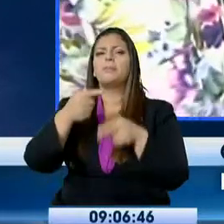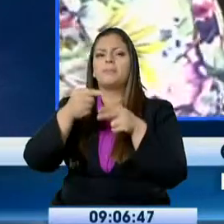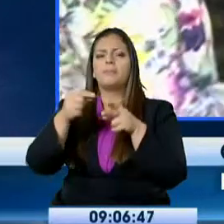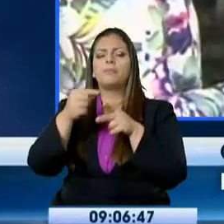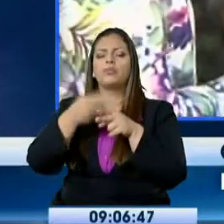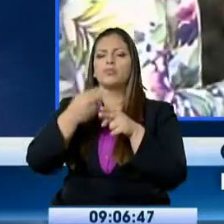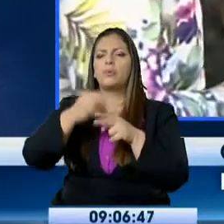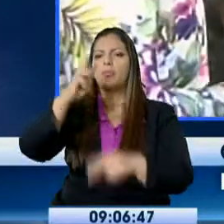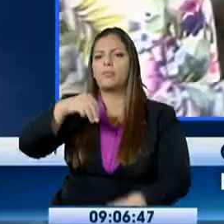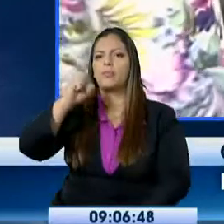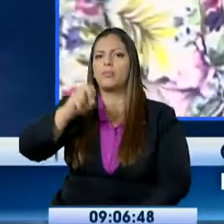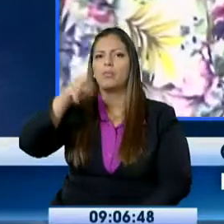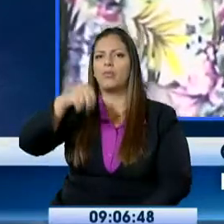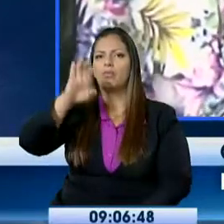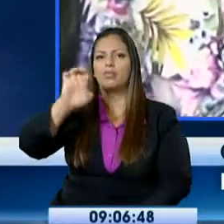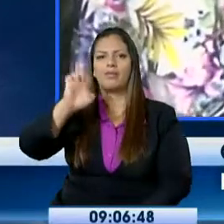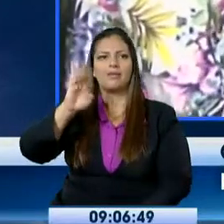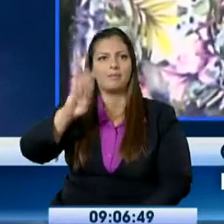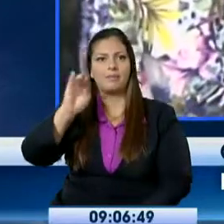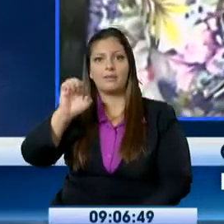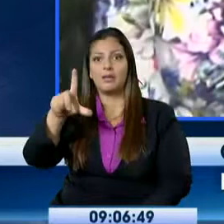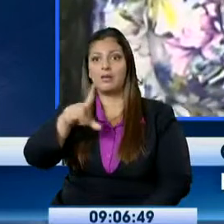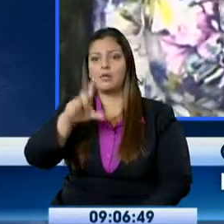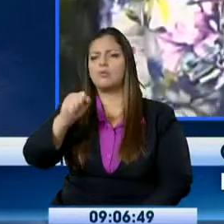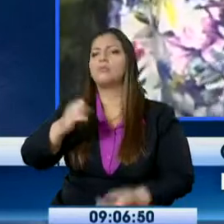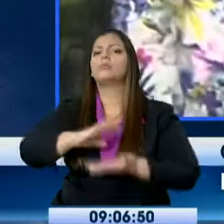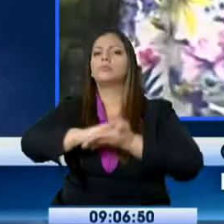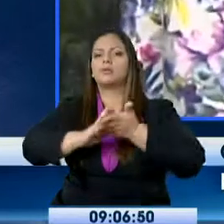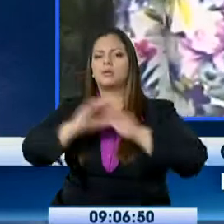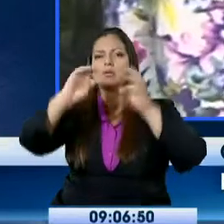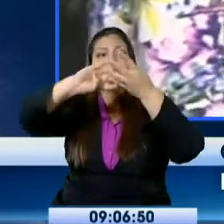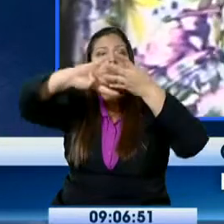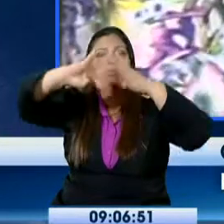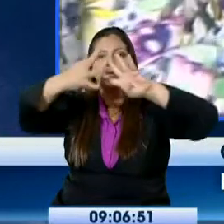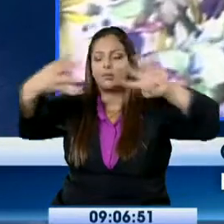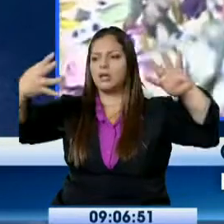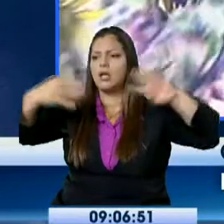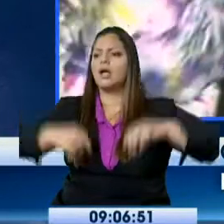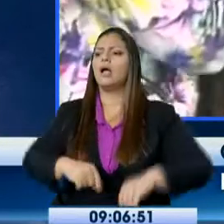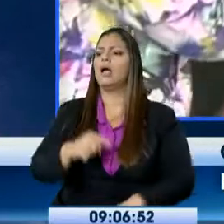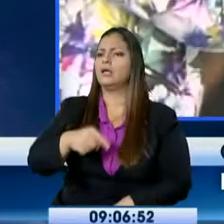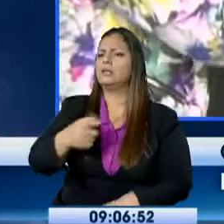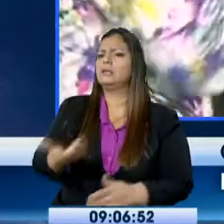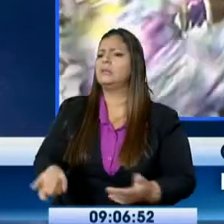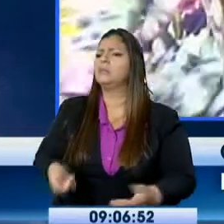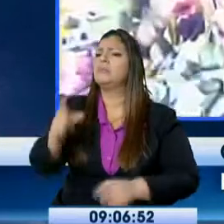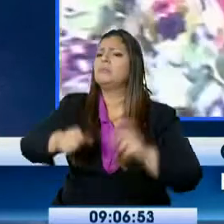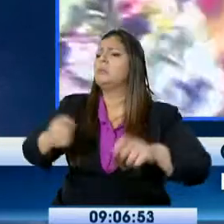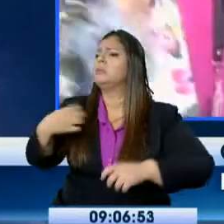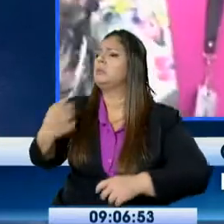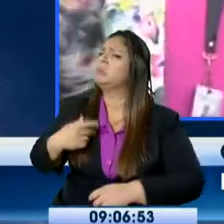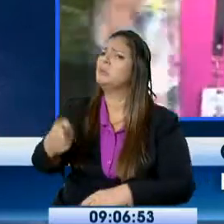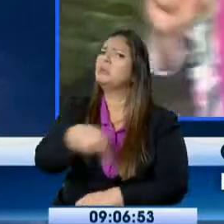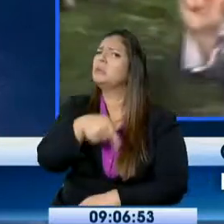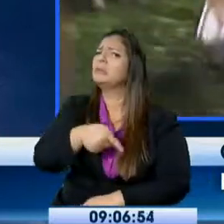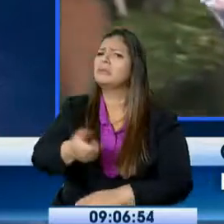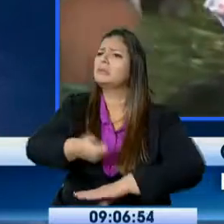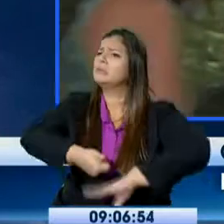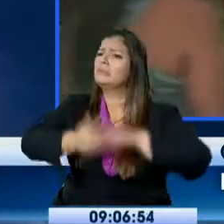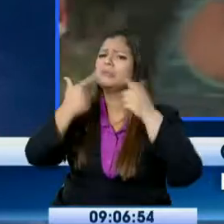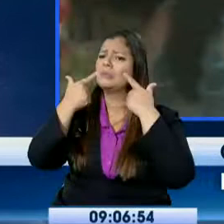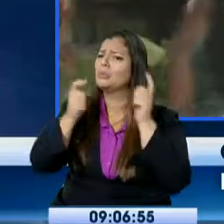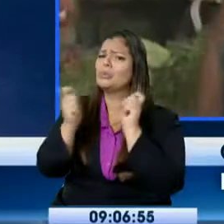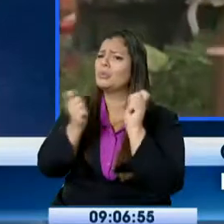cuerpo de hoy en montebello no están ejecutando los controles del caso esas han sido nuestros puntos también de atención y dentro de los